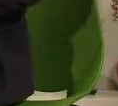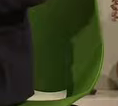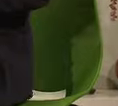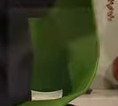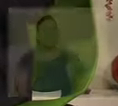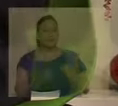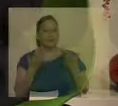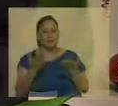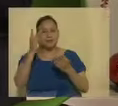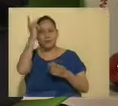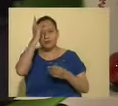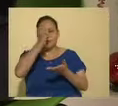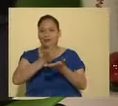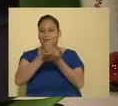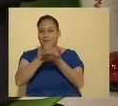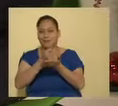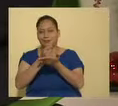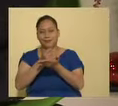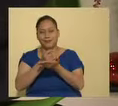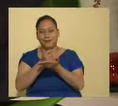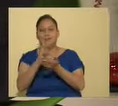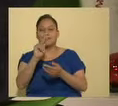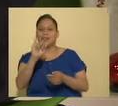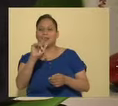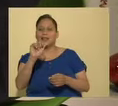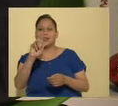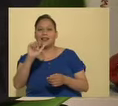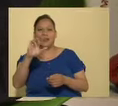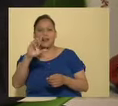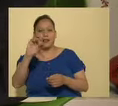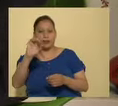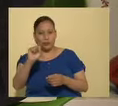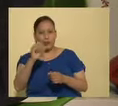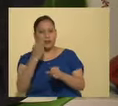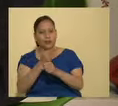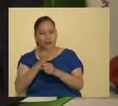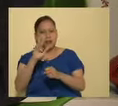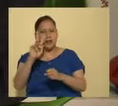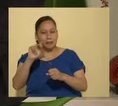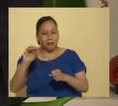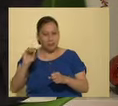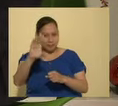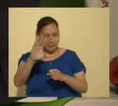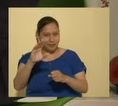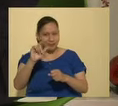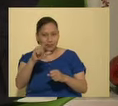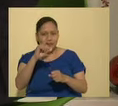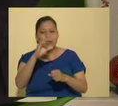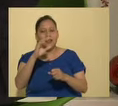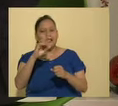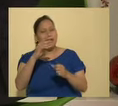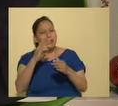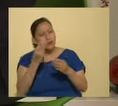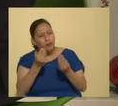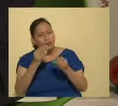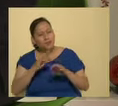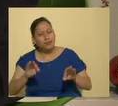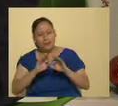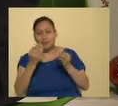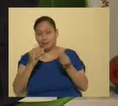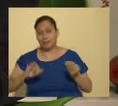Pues nuestra psicoterapeuta de cabecera, Pilar Arcos, nos mandó una cápsula. La verdad es que muy importante, muy interesante,